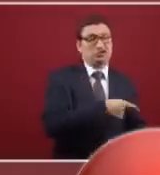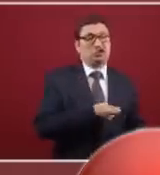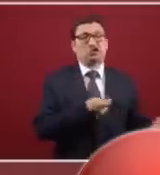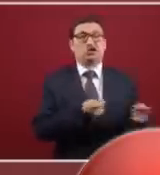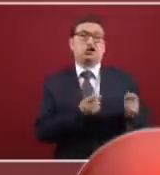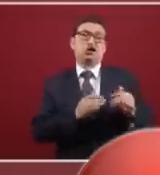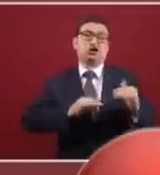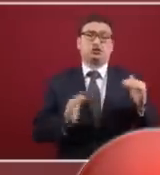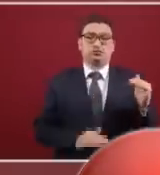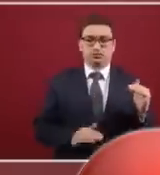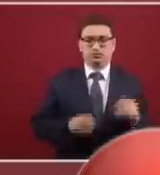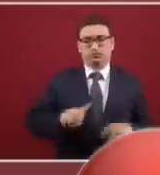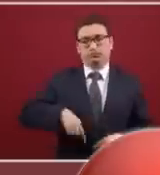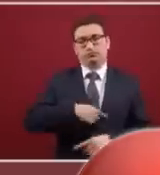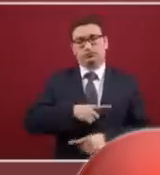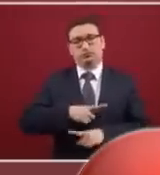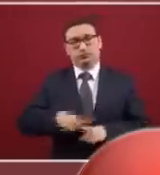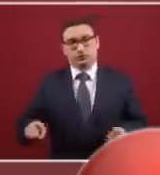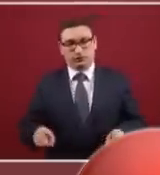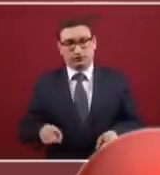es la transformación.